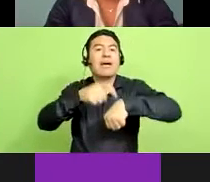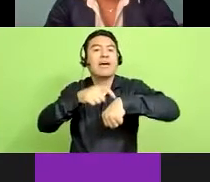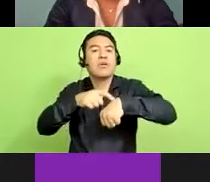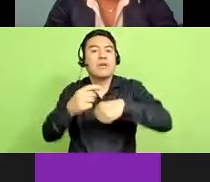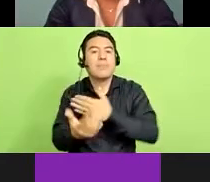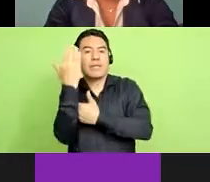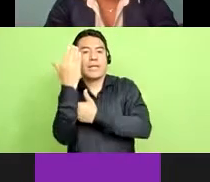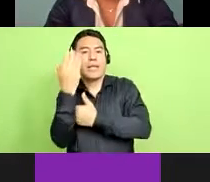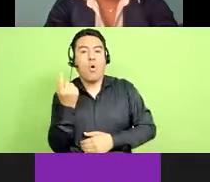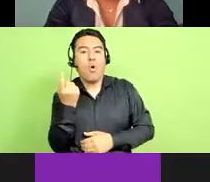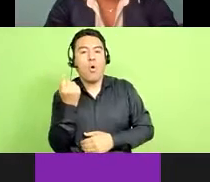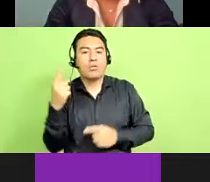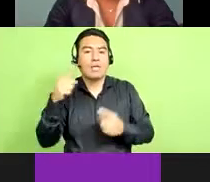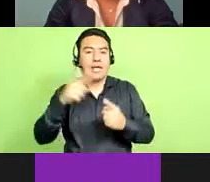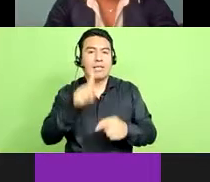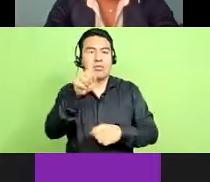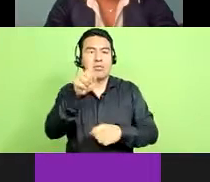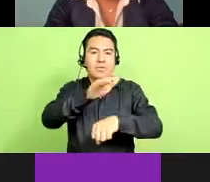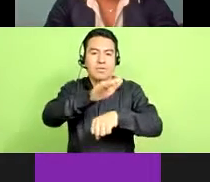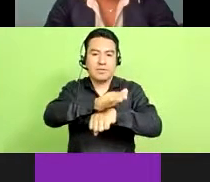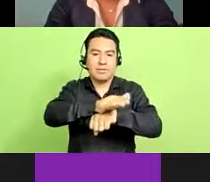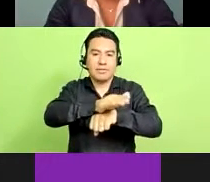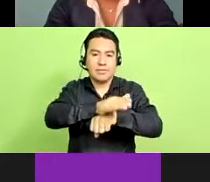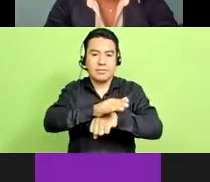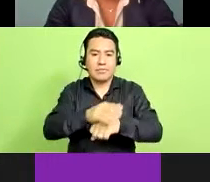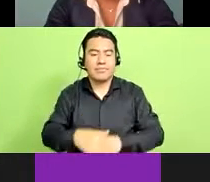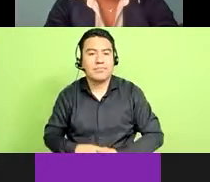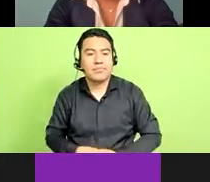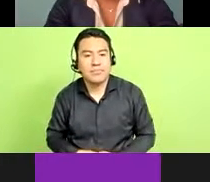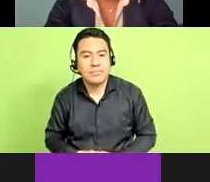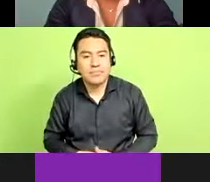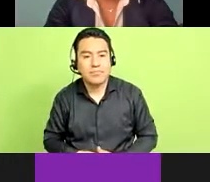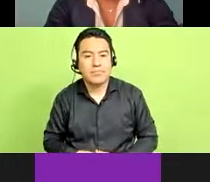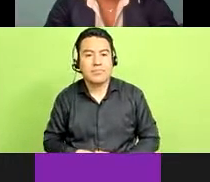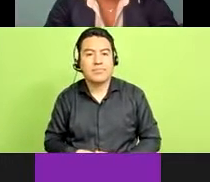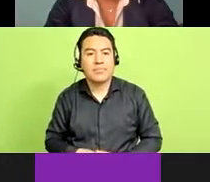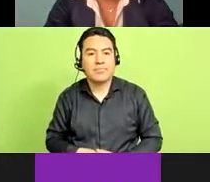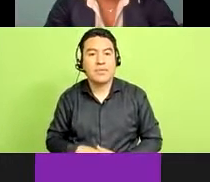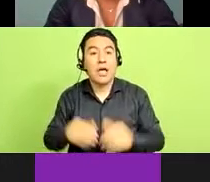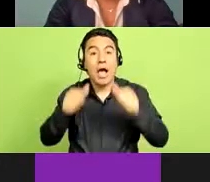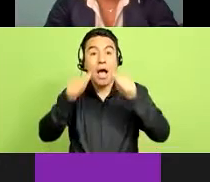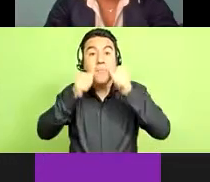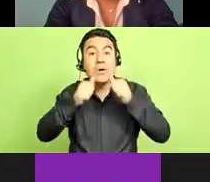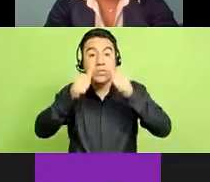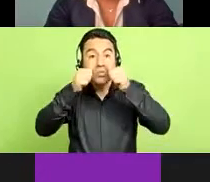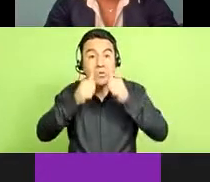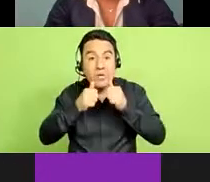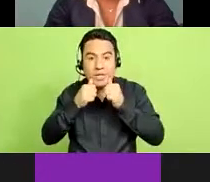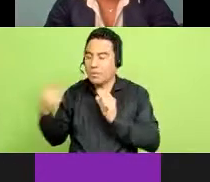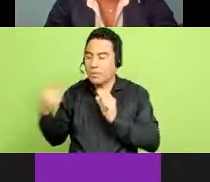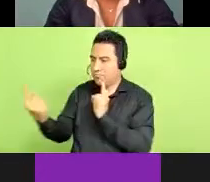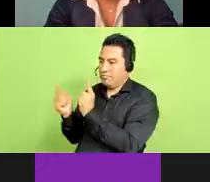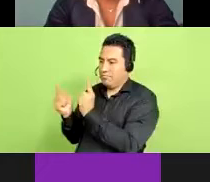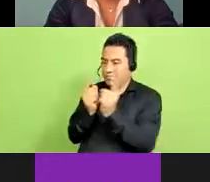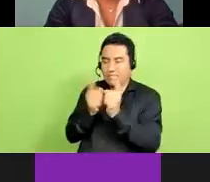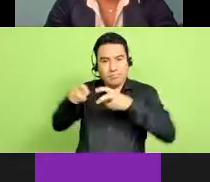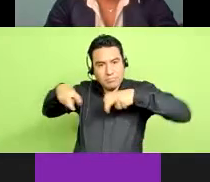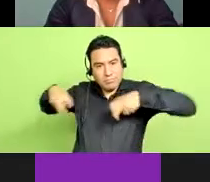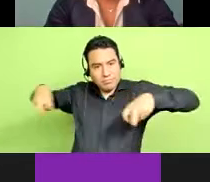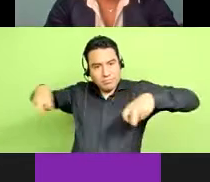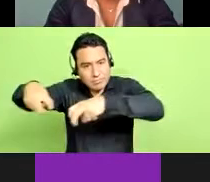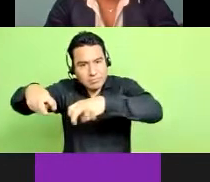11 am a 13 horas 11 pm y presencial a amazonas 4 de febrero